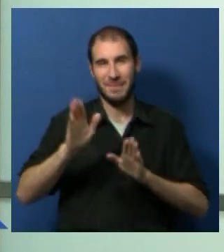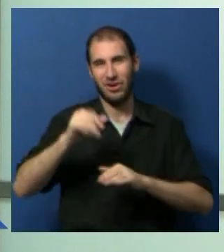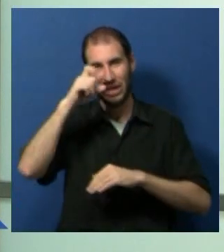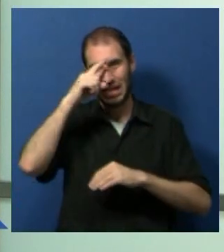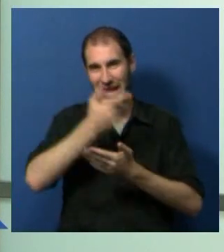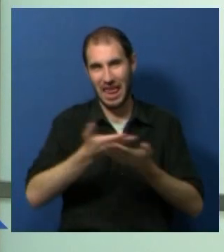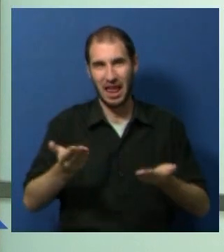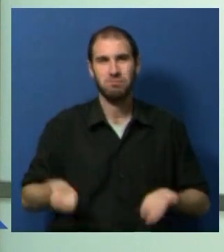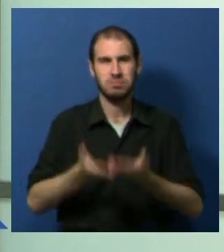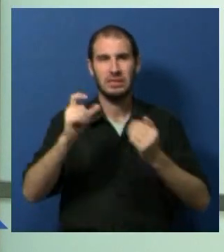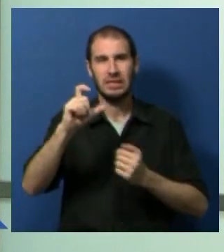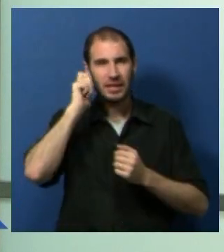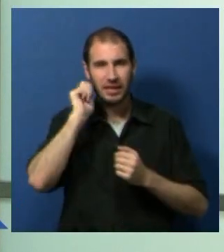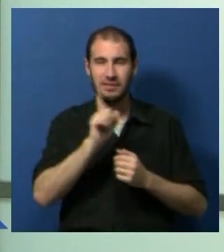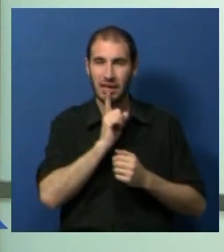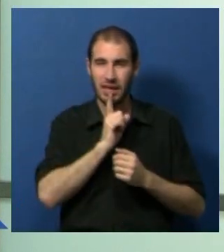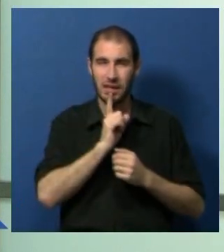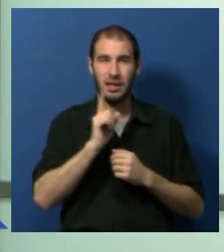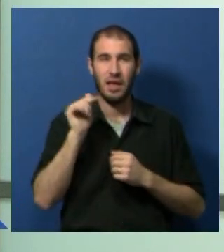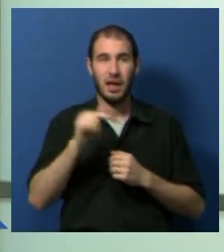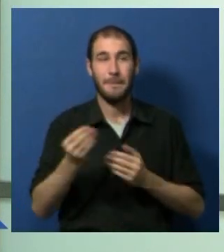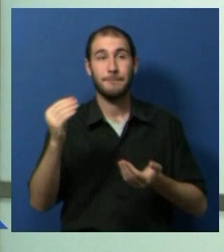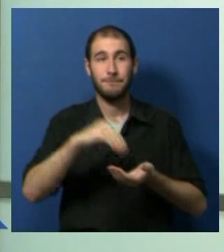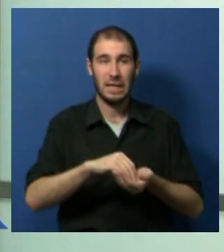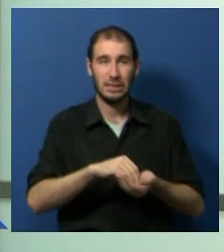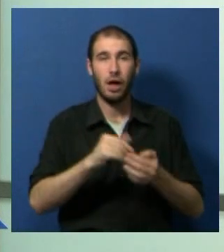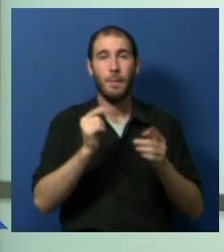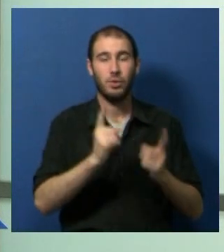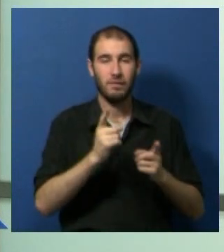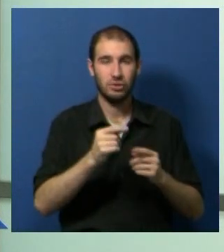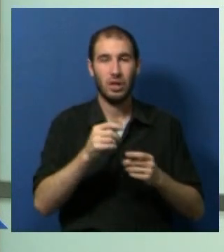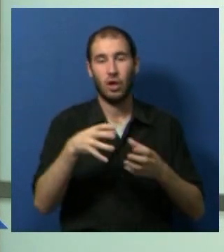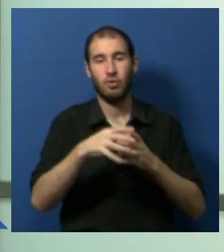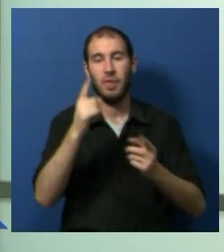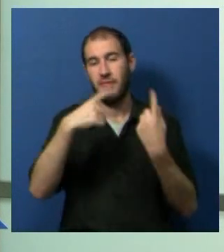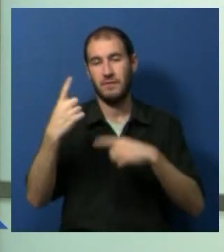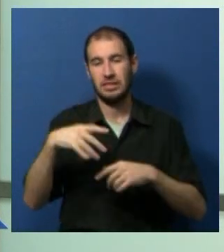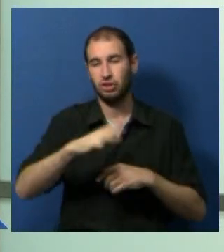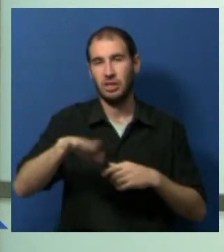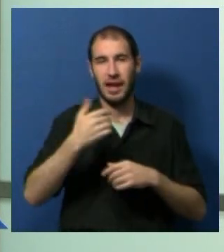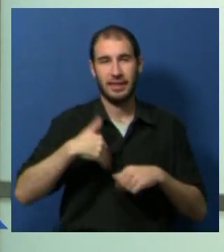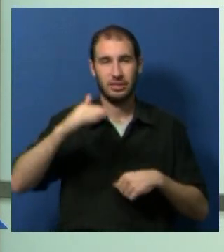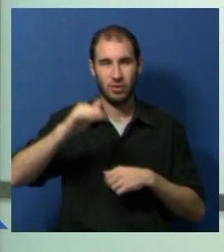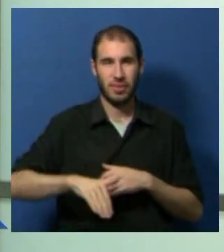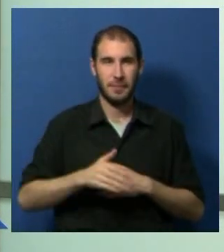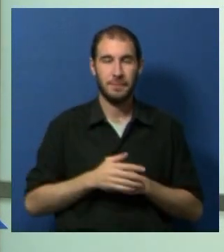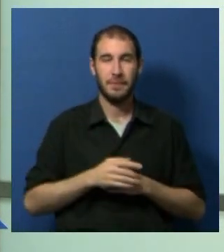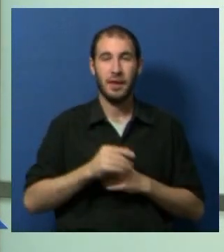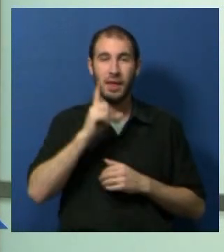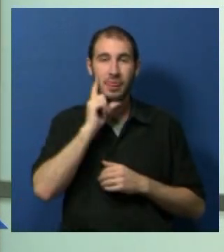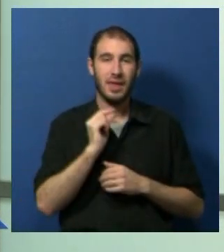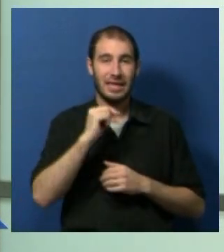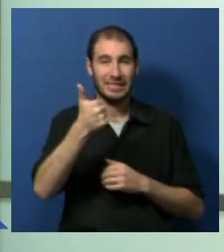general impulsado por la CGT, a la cual se le van a sumar docentes y distintas organizaciones sociales de todo el país, este